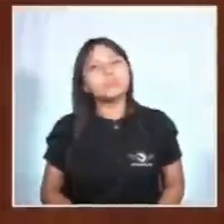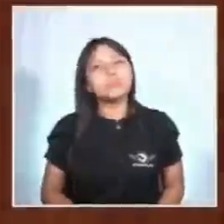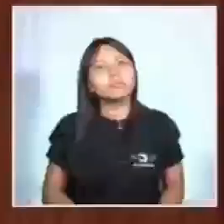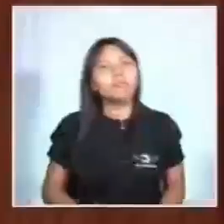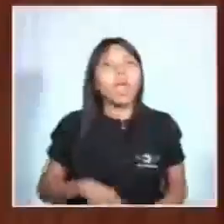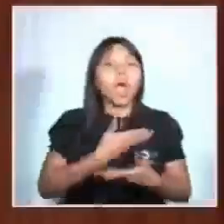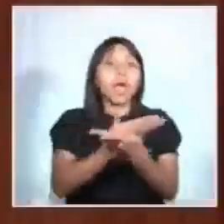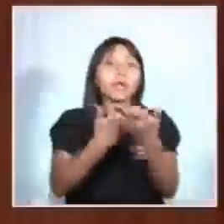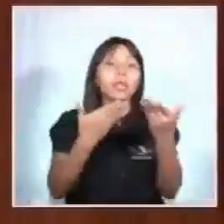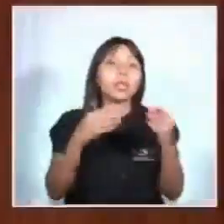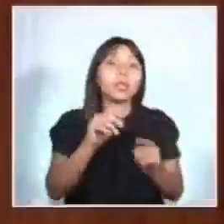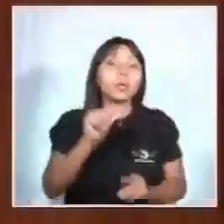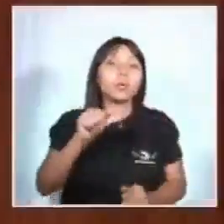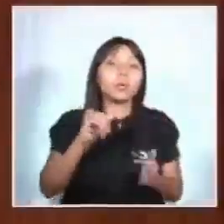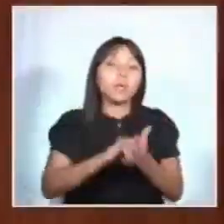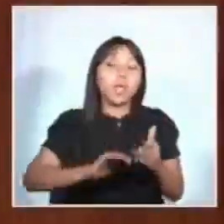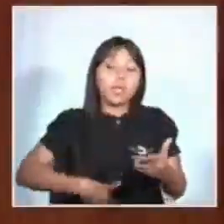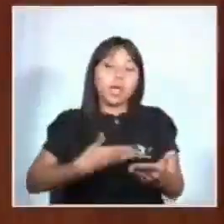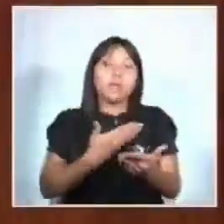Aquí hay uno que nació siendo rey,